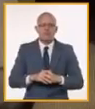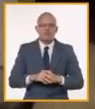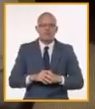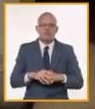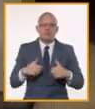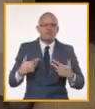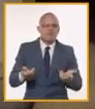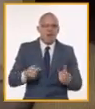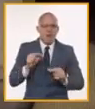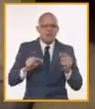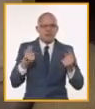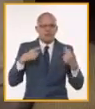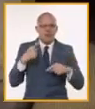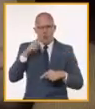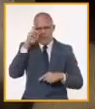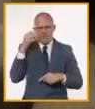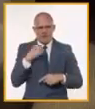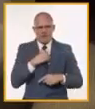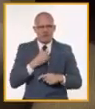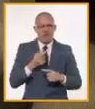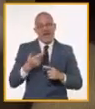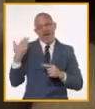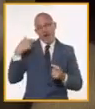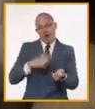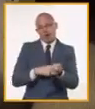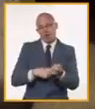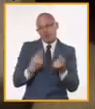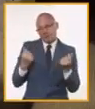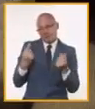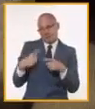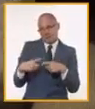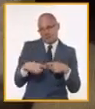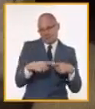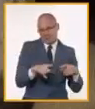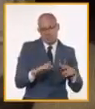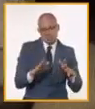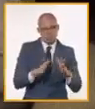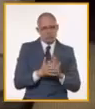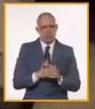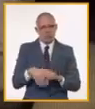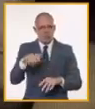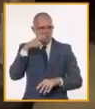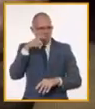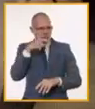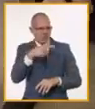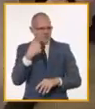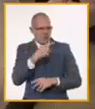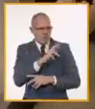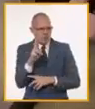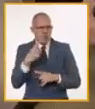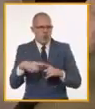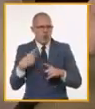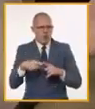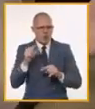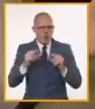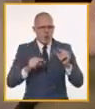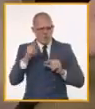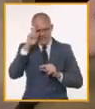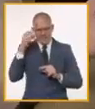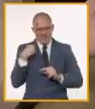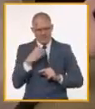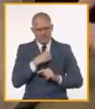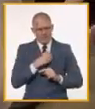algo que no les gustaba, viendo algo de la revolución, ¿no? Y se fueron retirando y se fue perdiendo mucha fuerza de